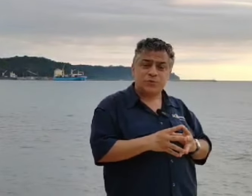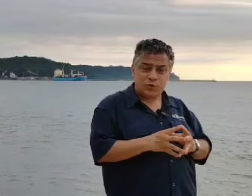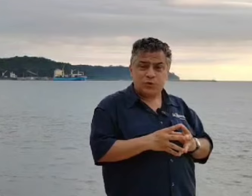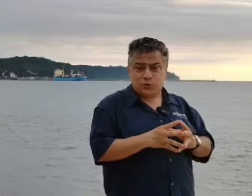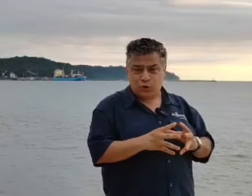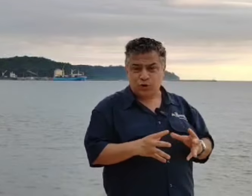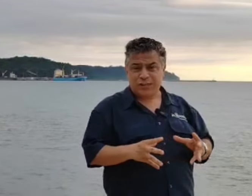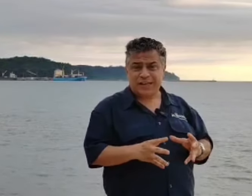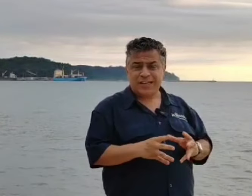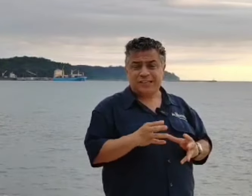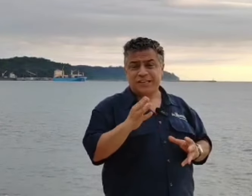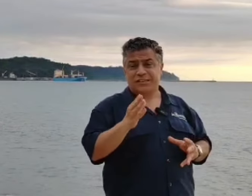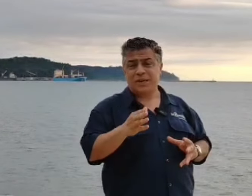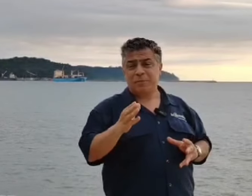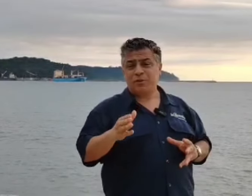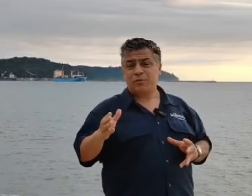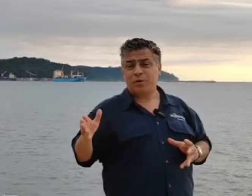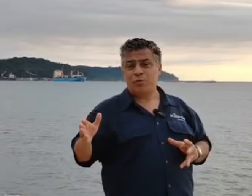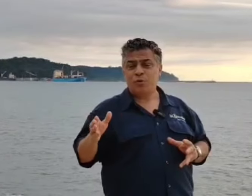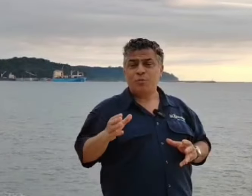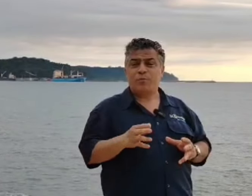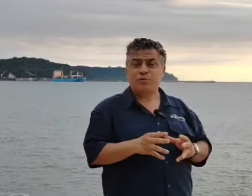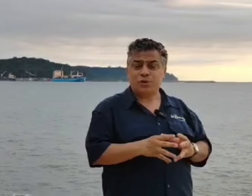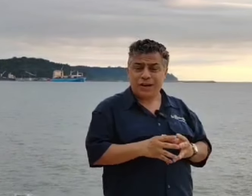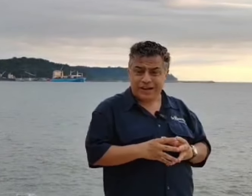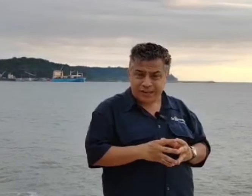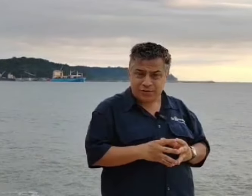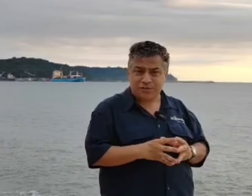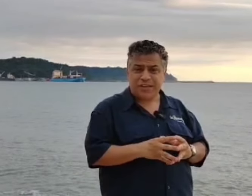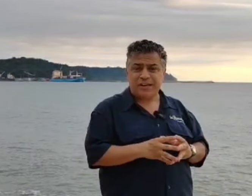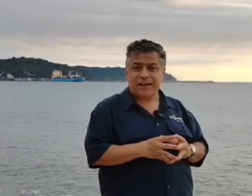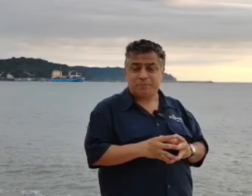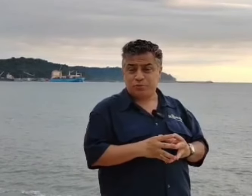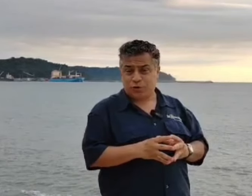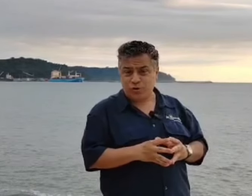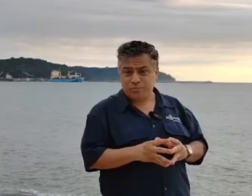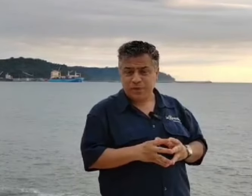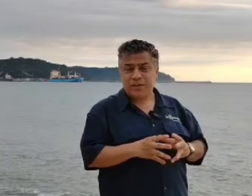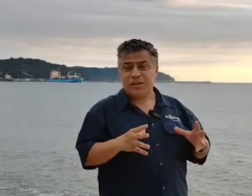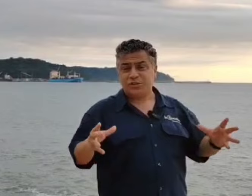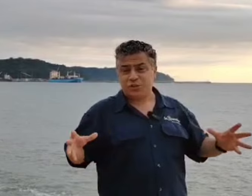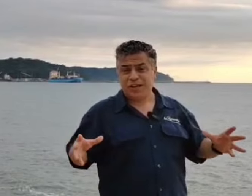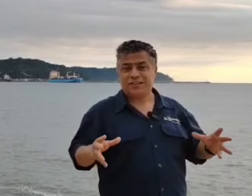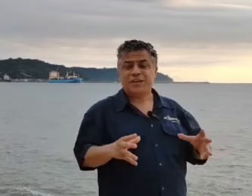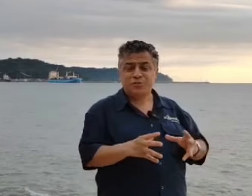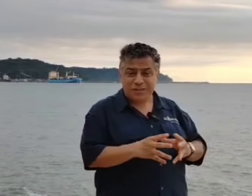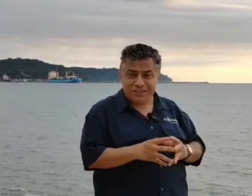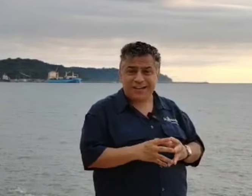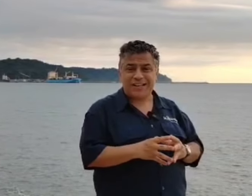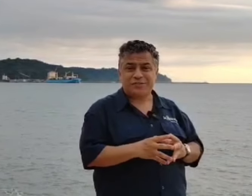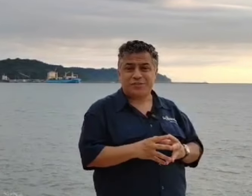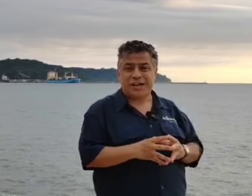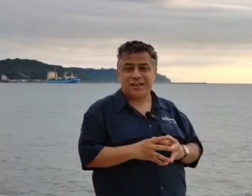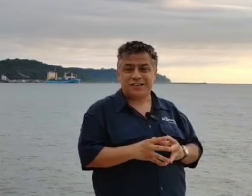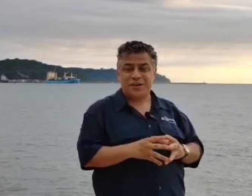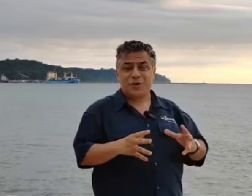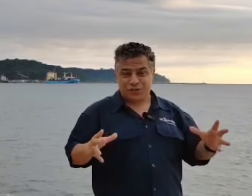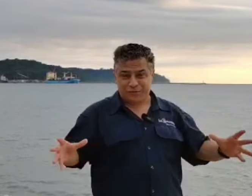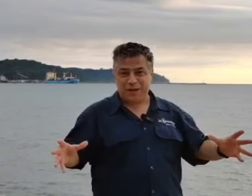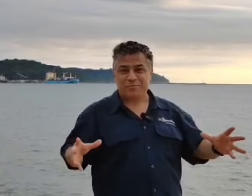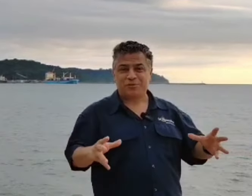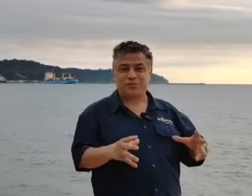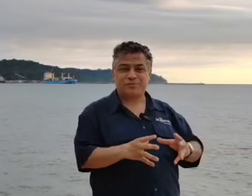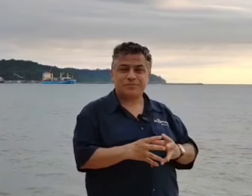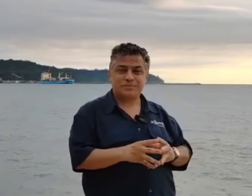información. Todos los detalles en www.lareaccioncr.com y en todas nuestras redes sociales.